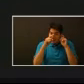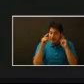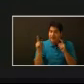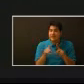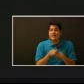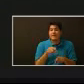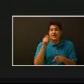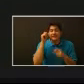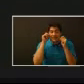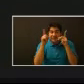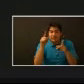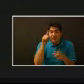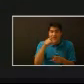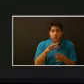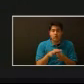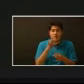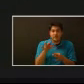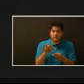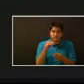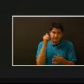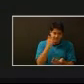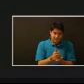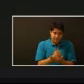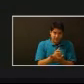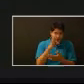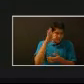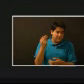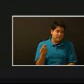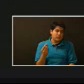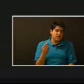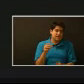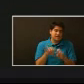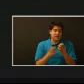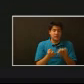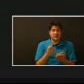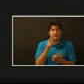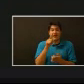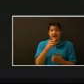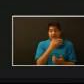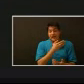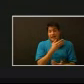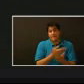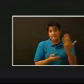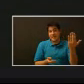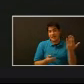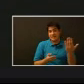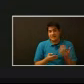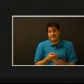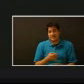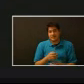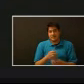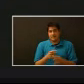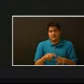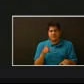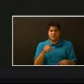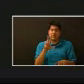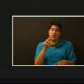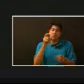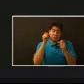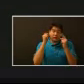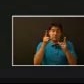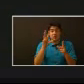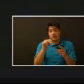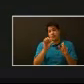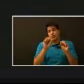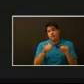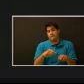pueblo. ¿Amén? Porque entonces, si a ella la está enviando y ella no está despierta, no va a poder ir a